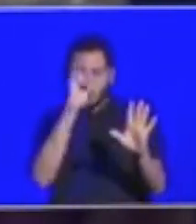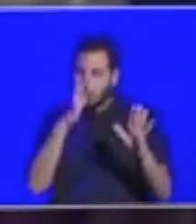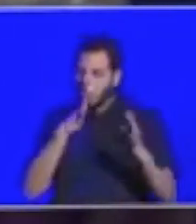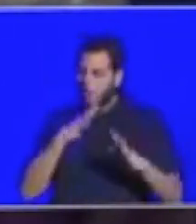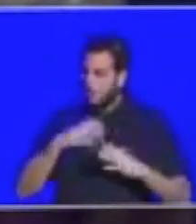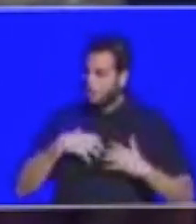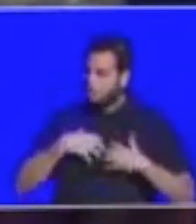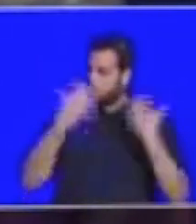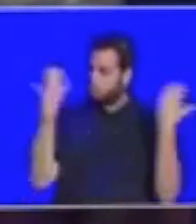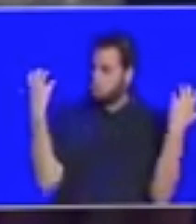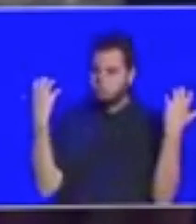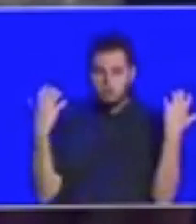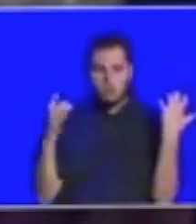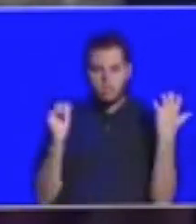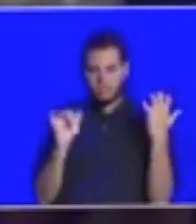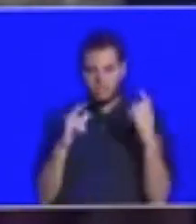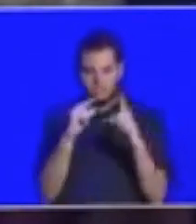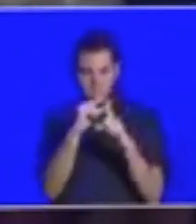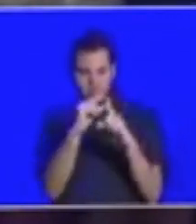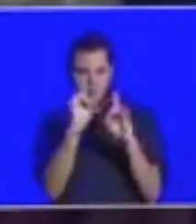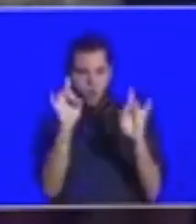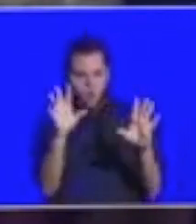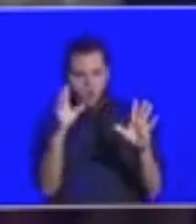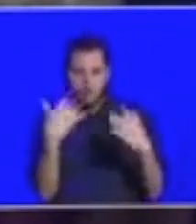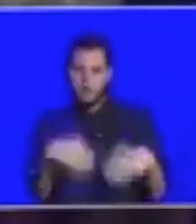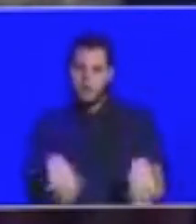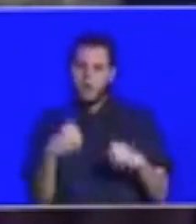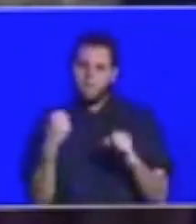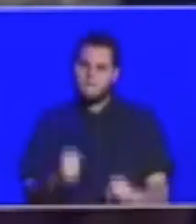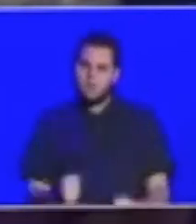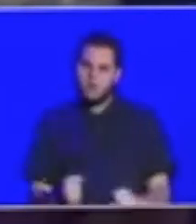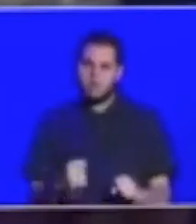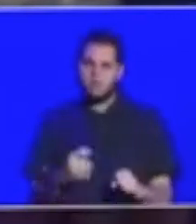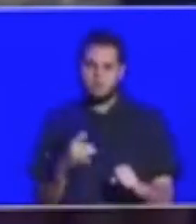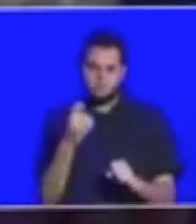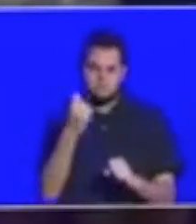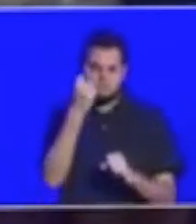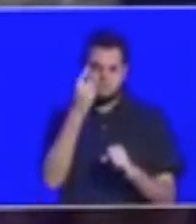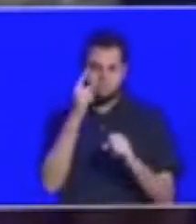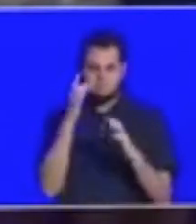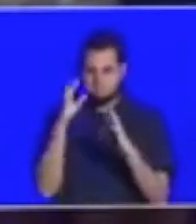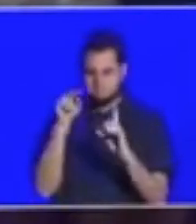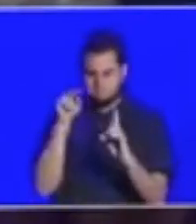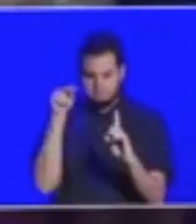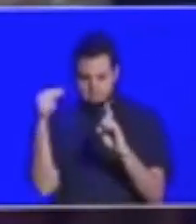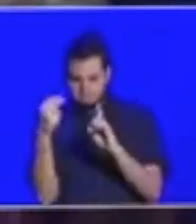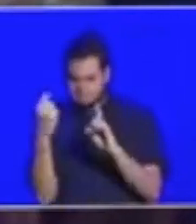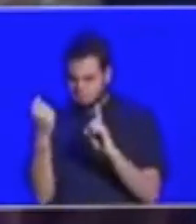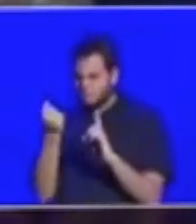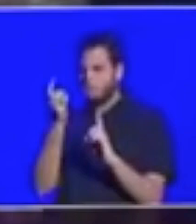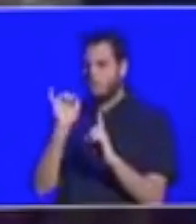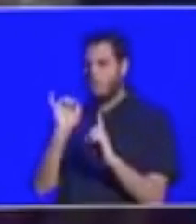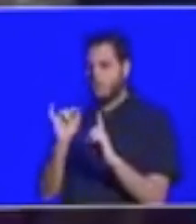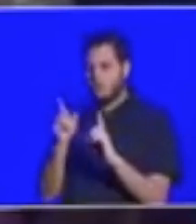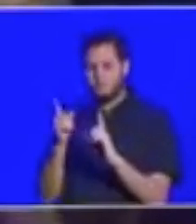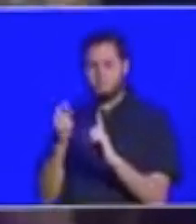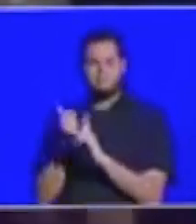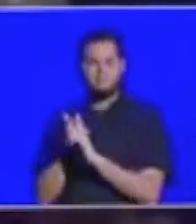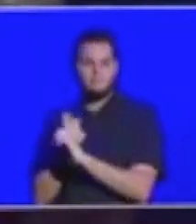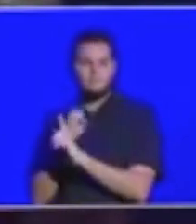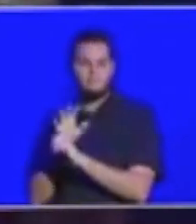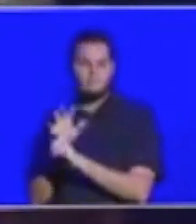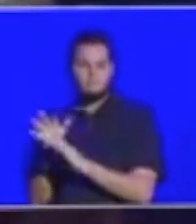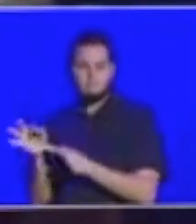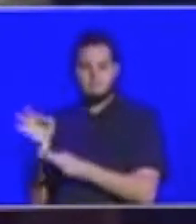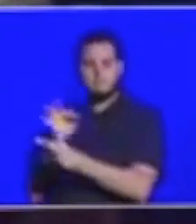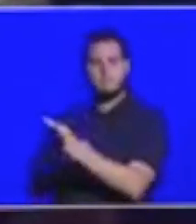fuerte y posiblemente no es literal. Creo entender lo que quiso decir y que donde está parada es en el cansancio, en el